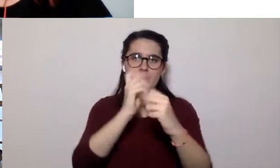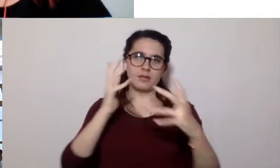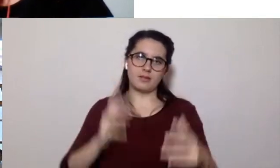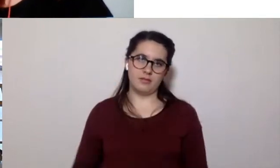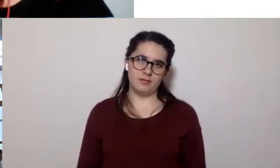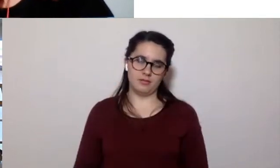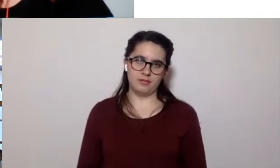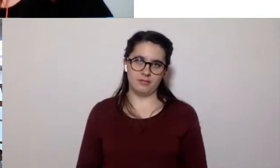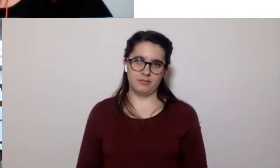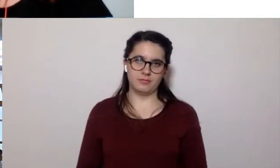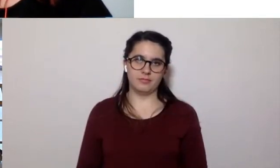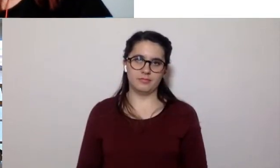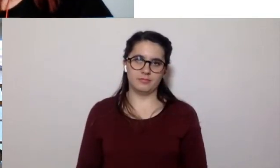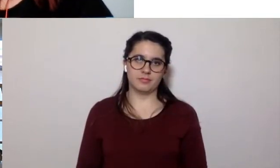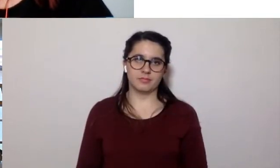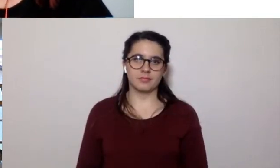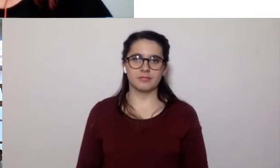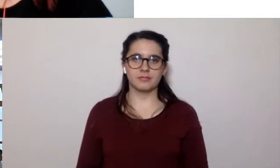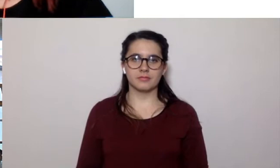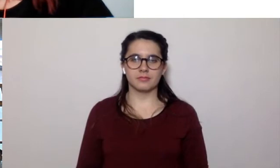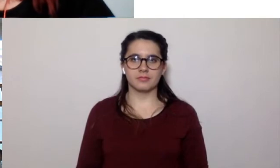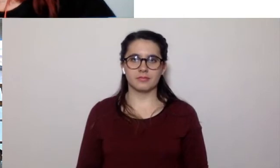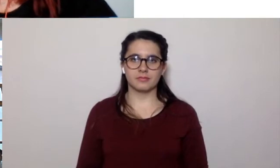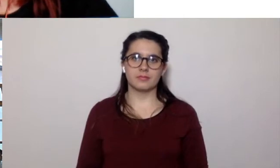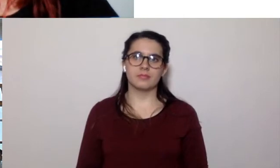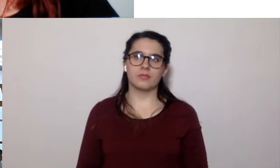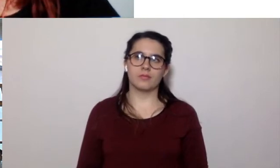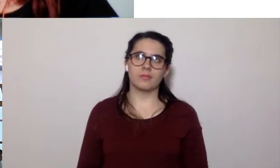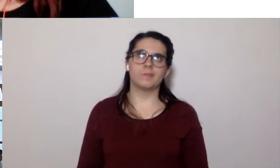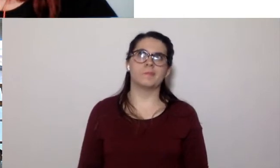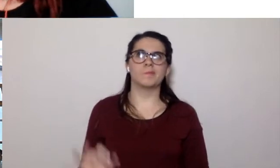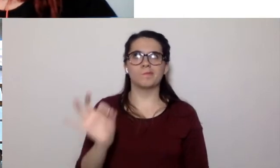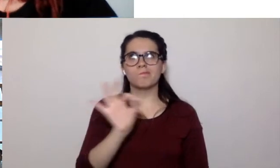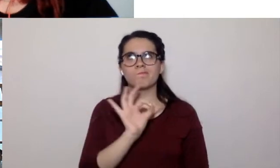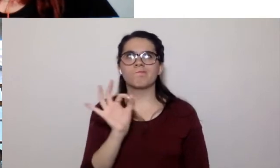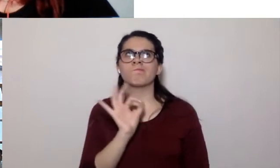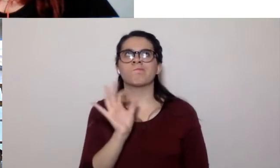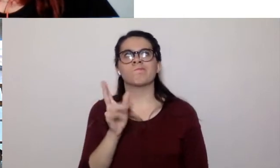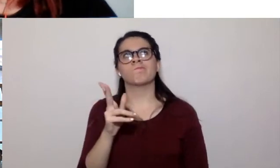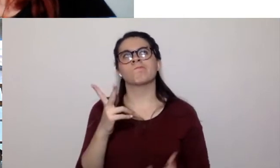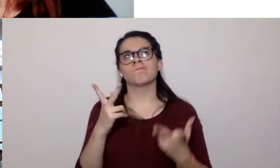nos, debemos de ser menos,